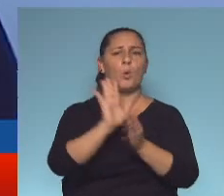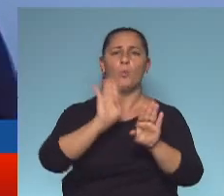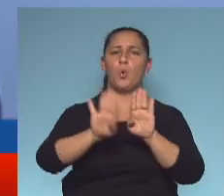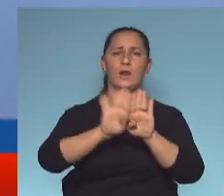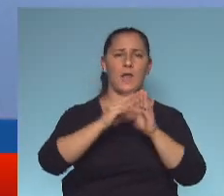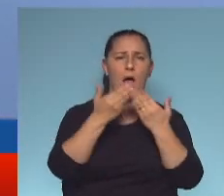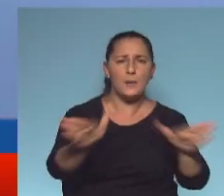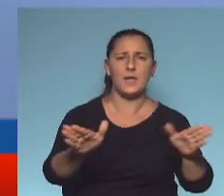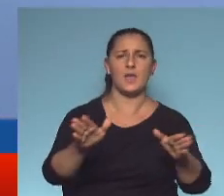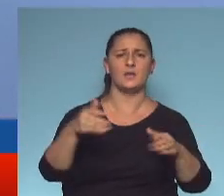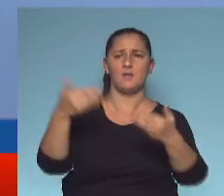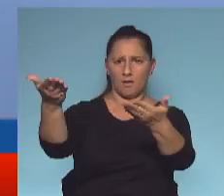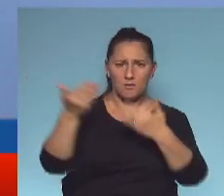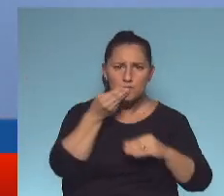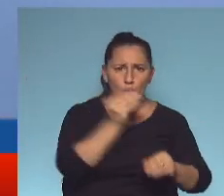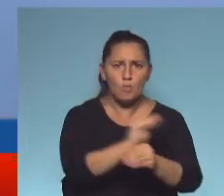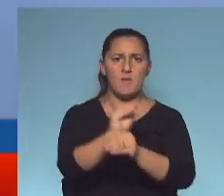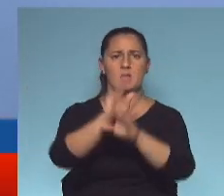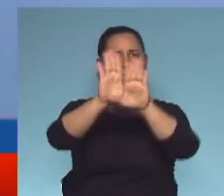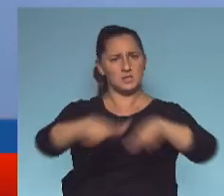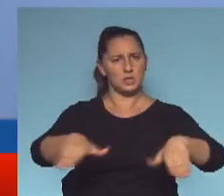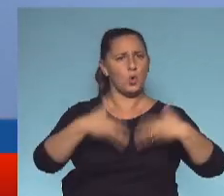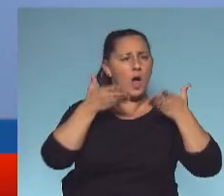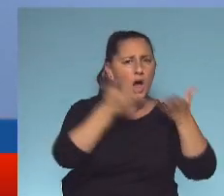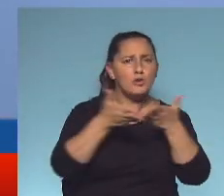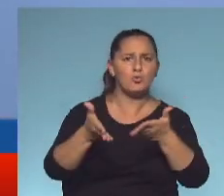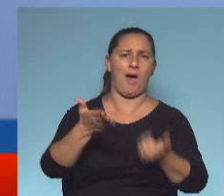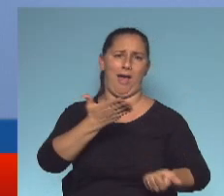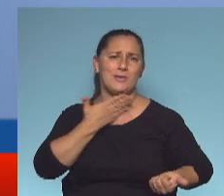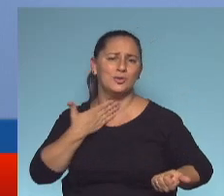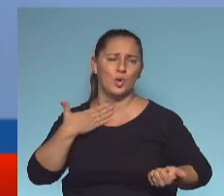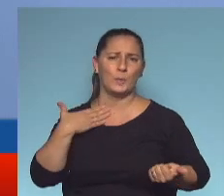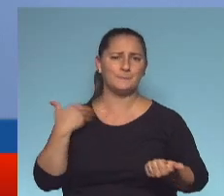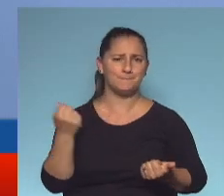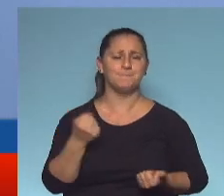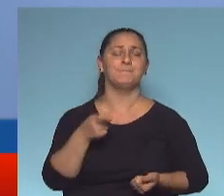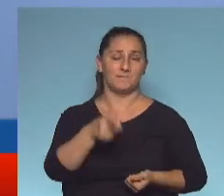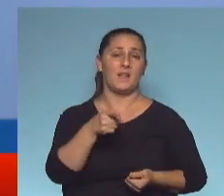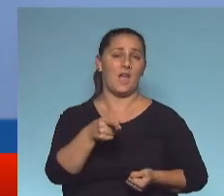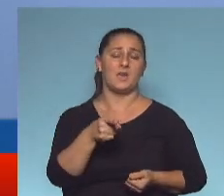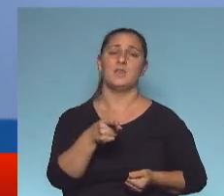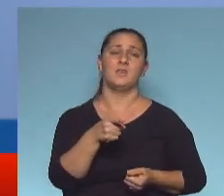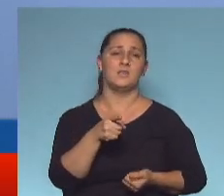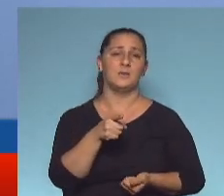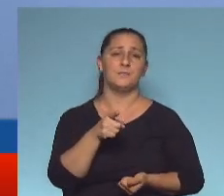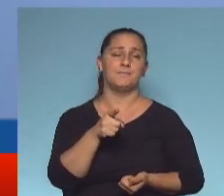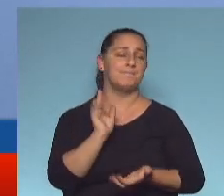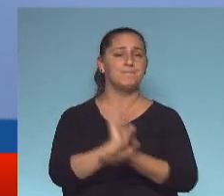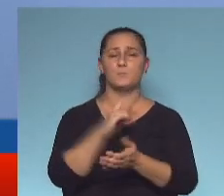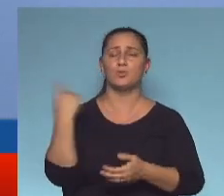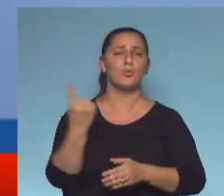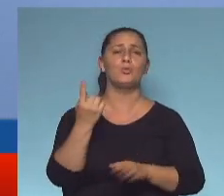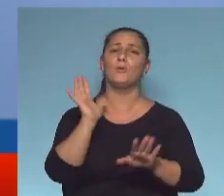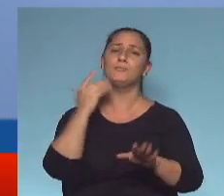dar de comer, ayudar a los chicos a salir de las adicciones, y bueno, y ser siempre una